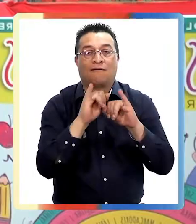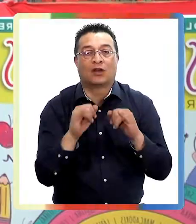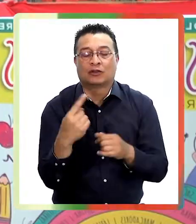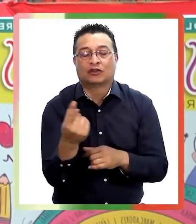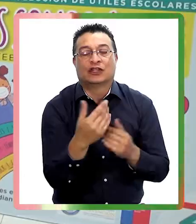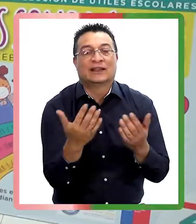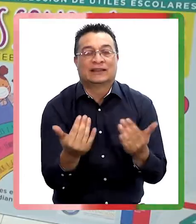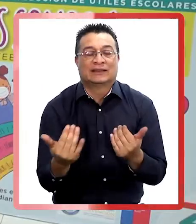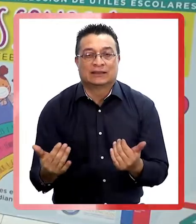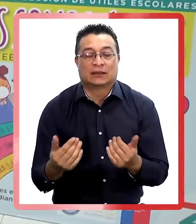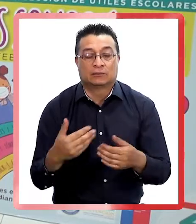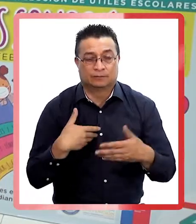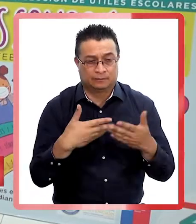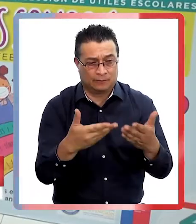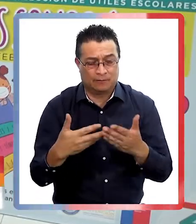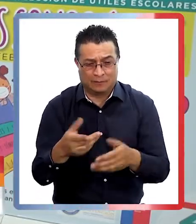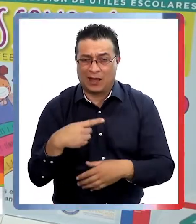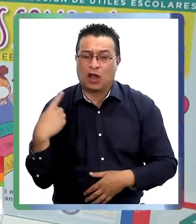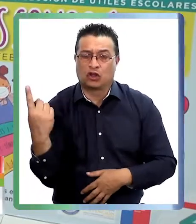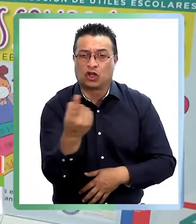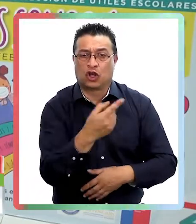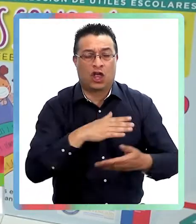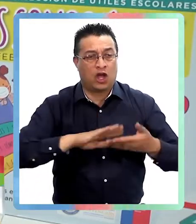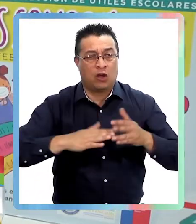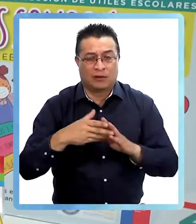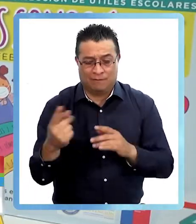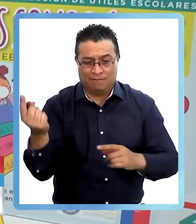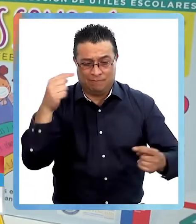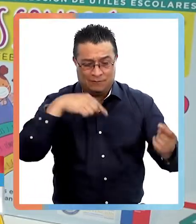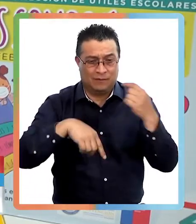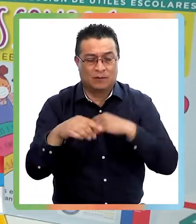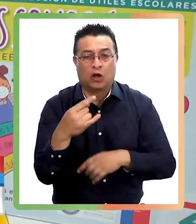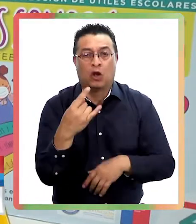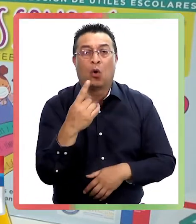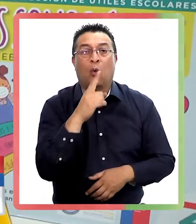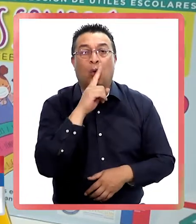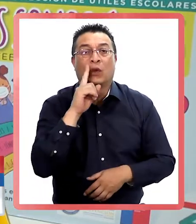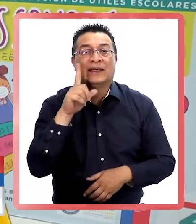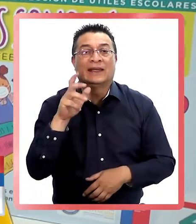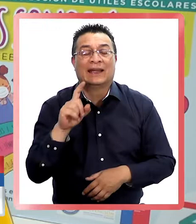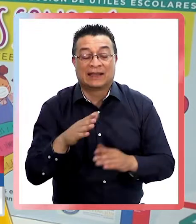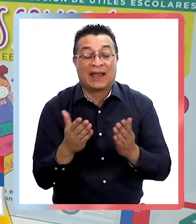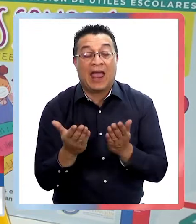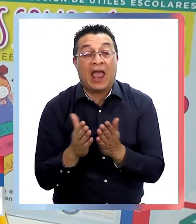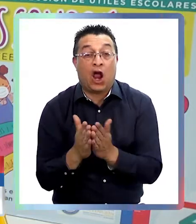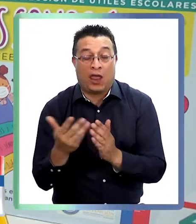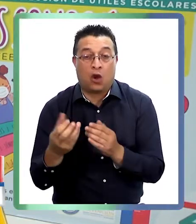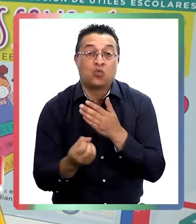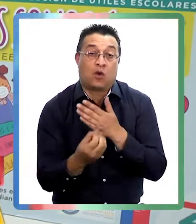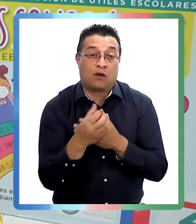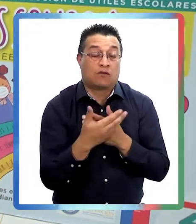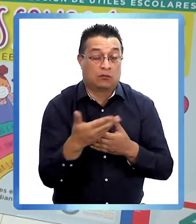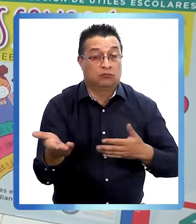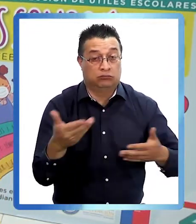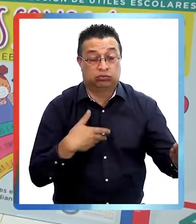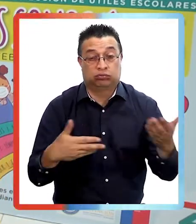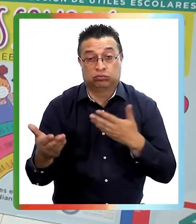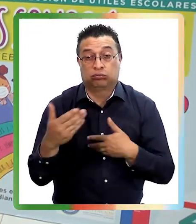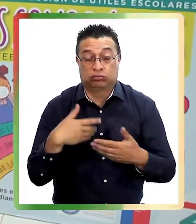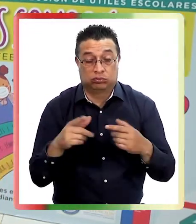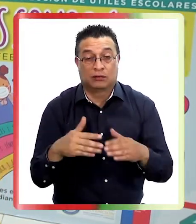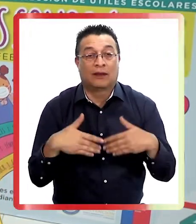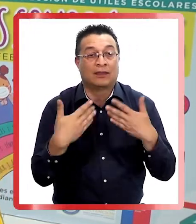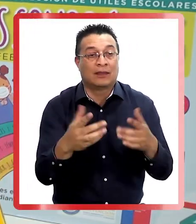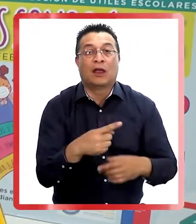lo necesitan. Invitamos a toda la comunidad a que vengan, traigan útiles escolares, por supuesto nuevos, para que estén en perfecto estado para